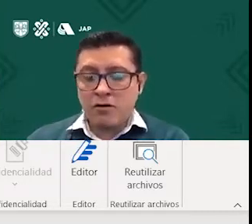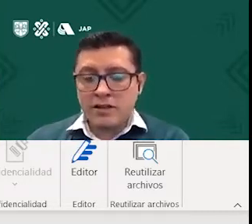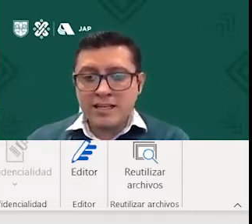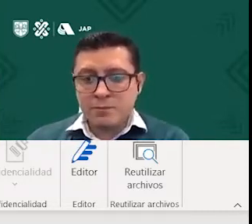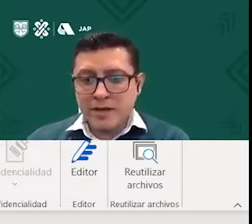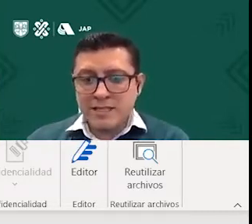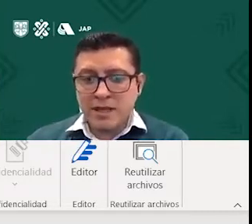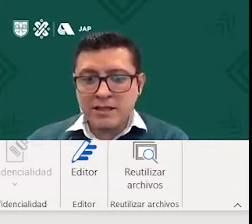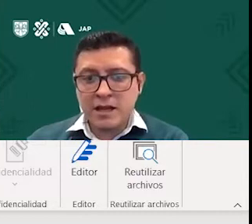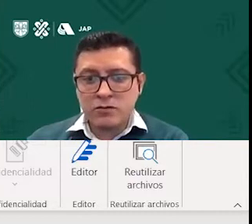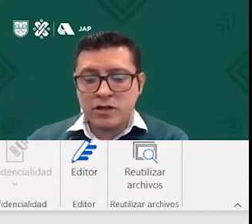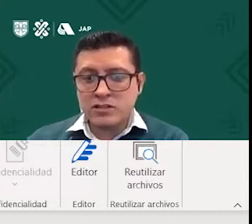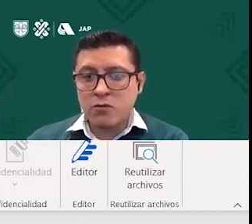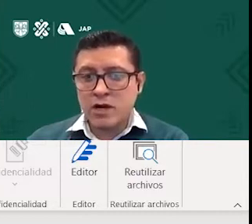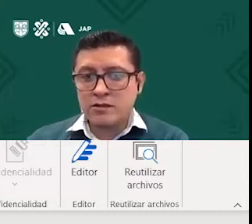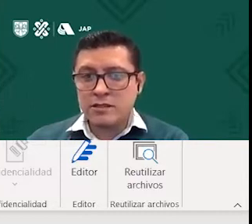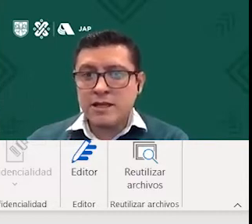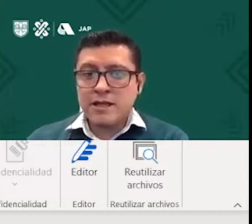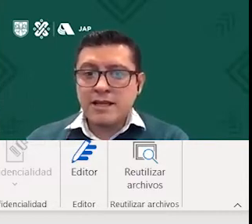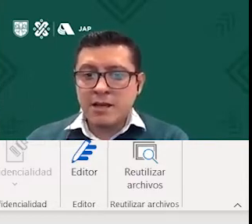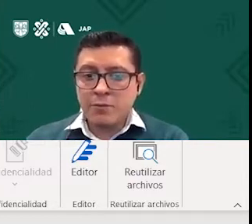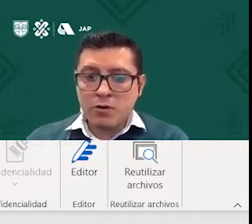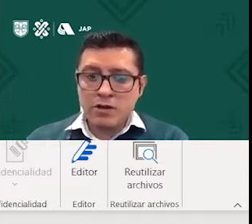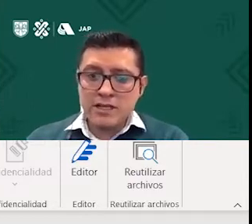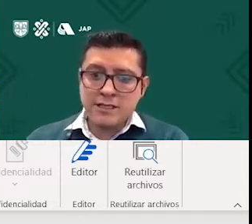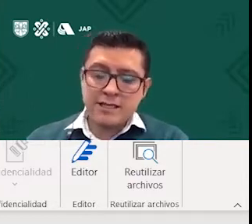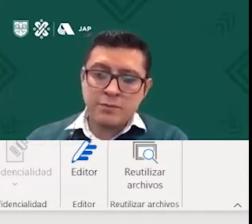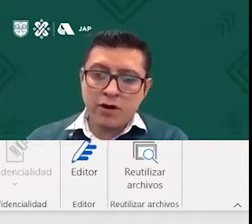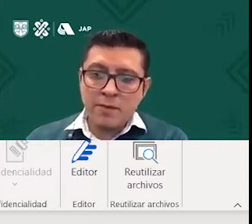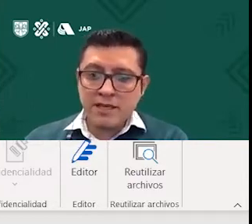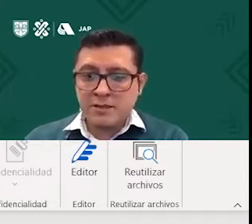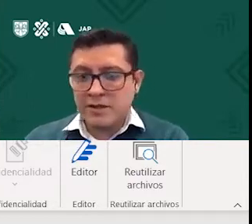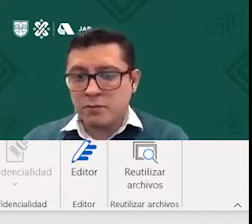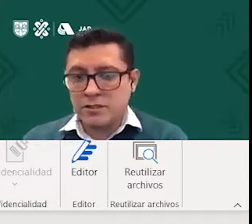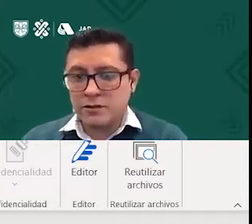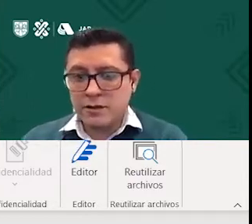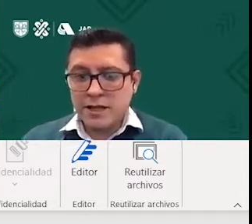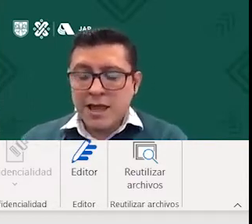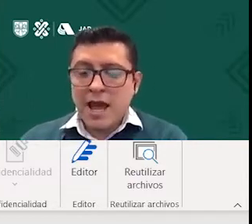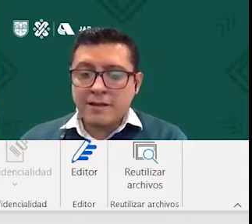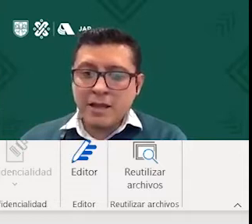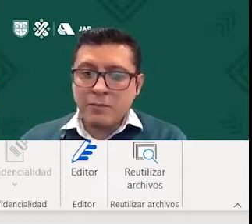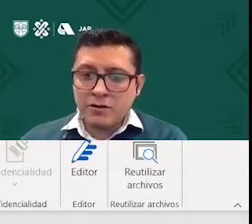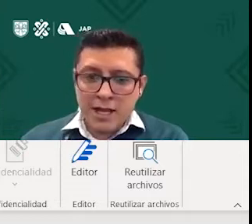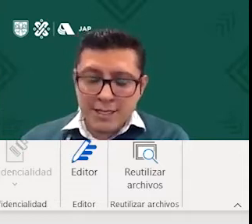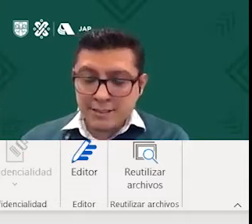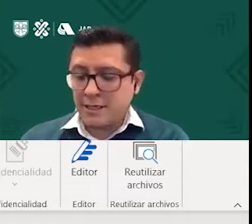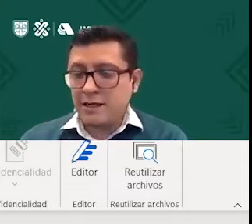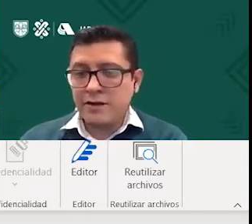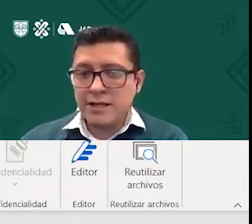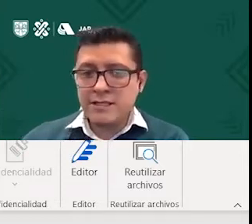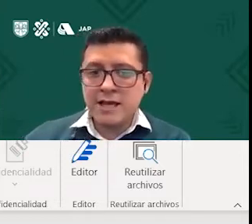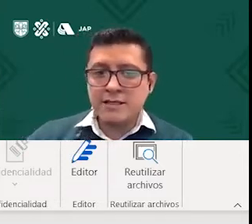acordar expresamente en algunos de los acuerdos que se aprobó y ese programa y ese presupuesto también otra